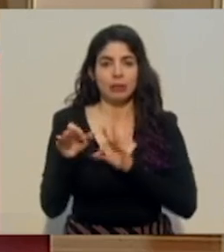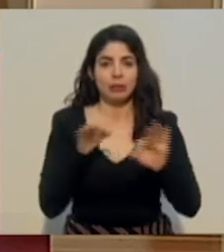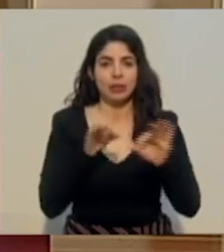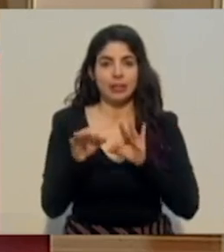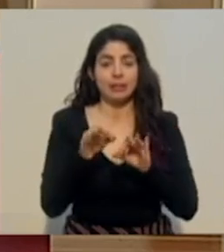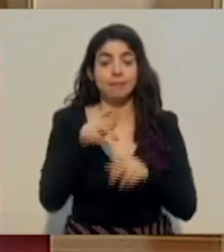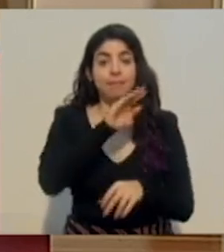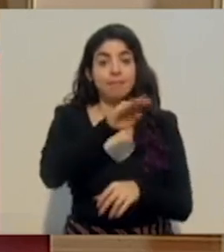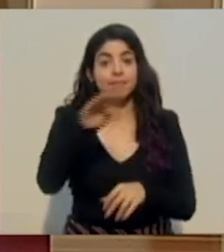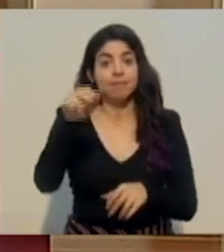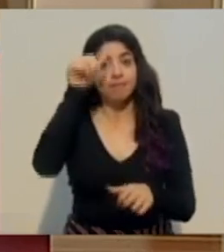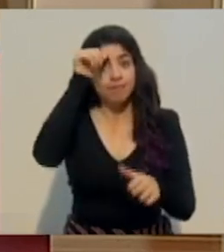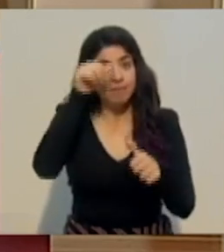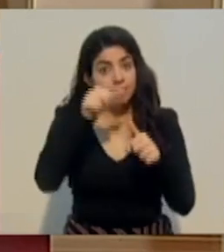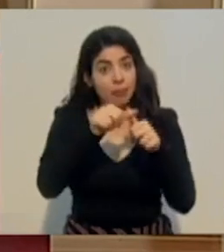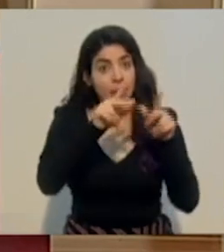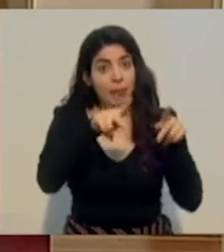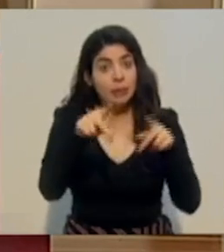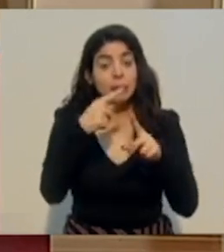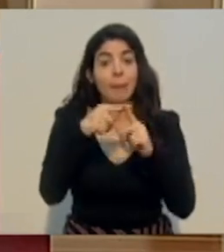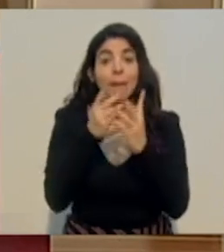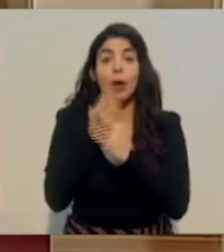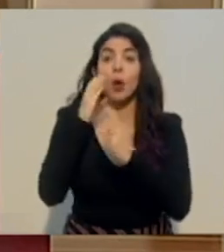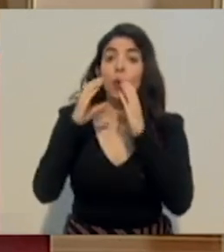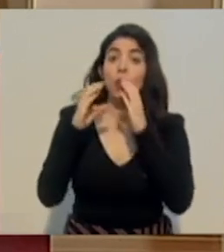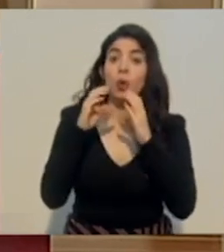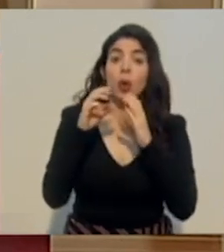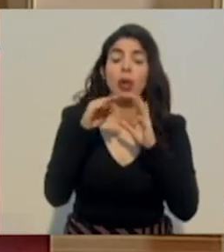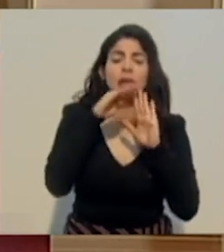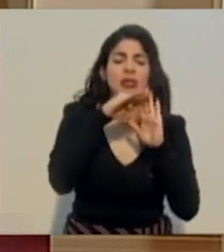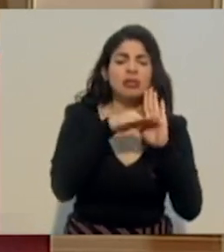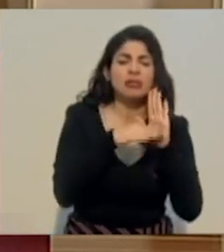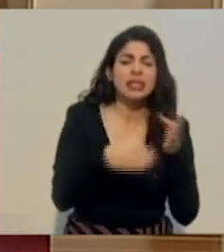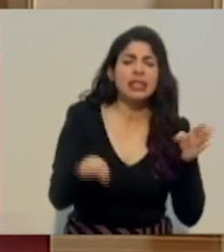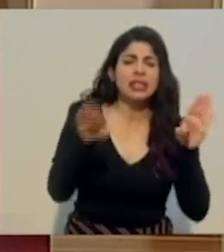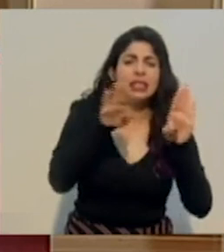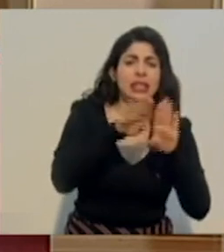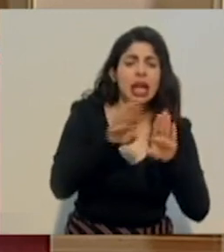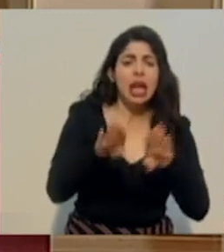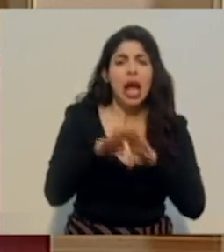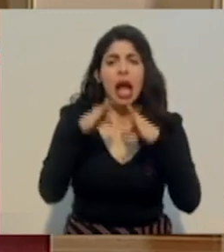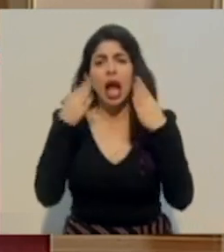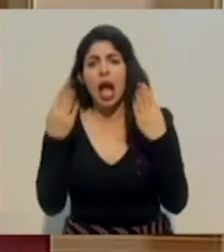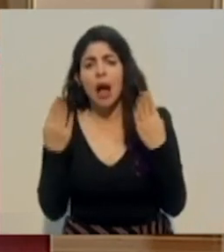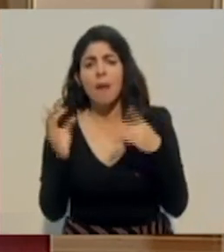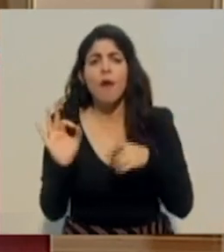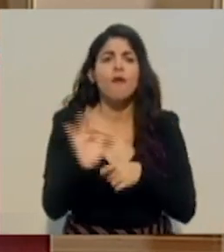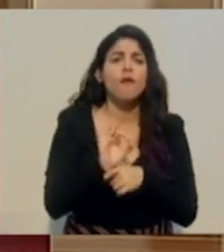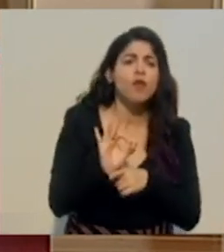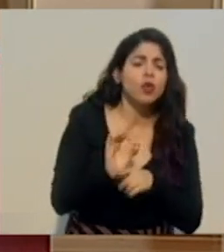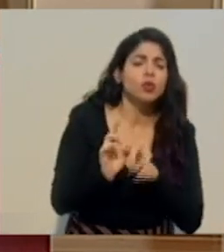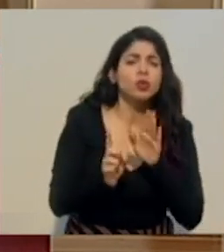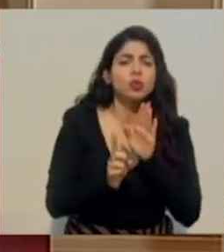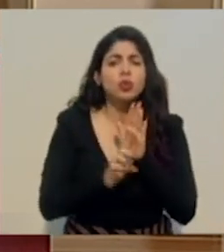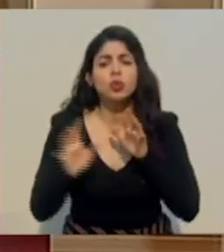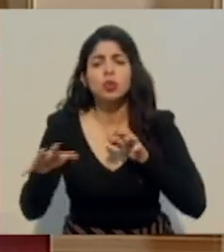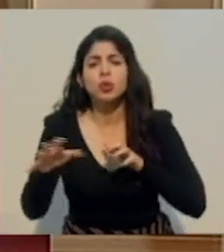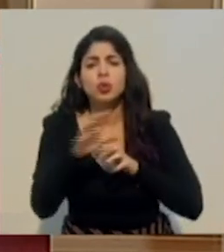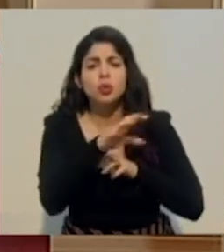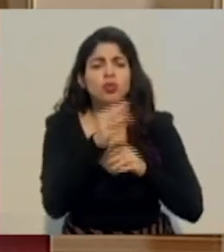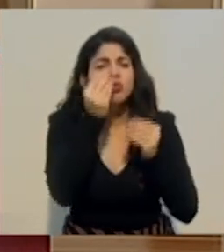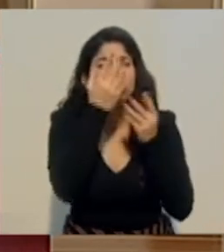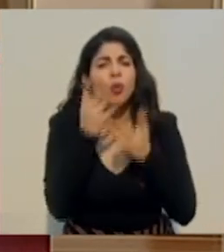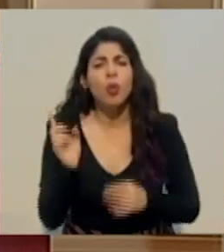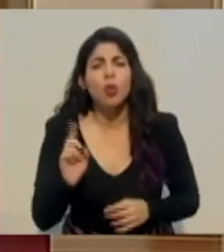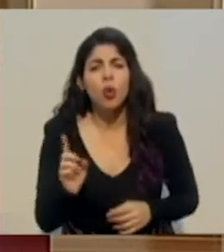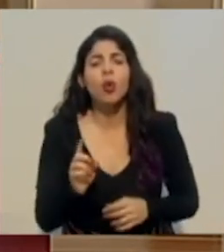y medios de comunicación que para consultar las medidas de cierre, apertura, operación y alertas en los distintos cantones, puede visitar